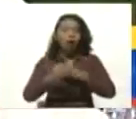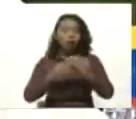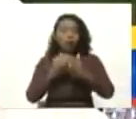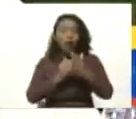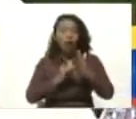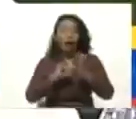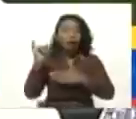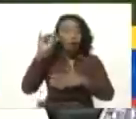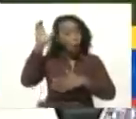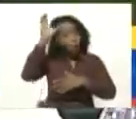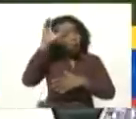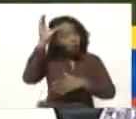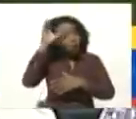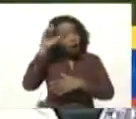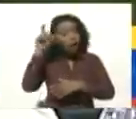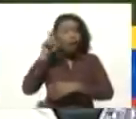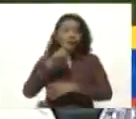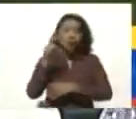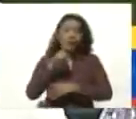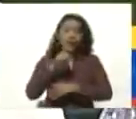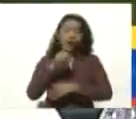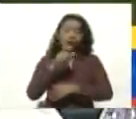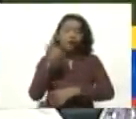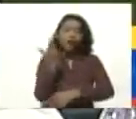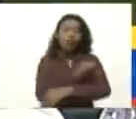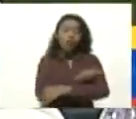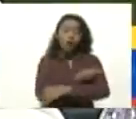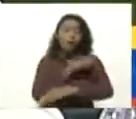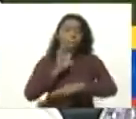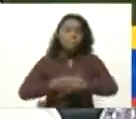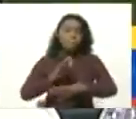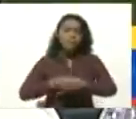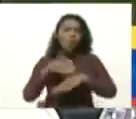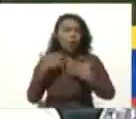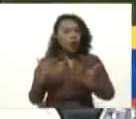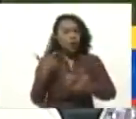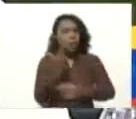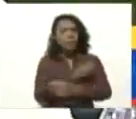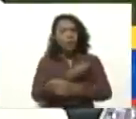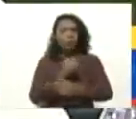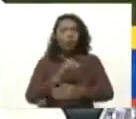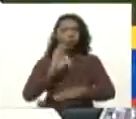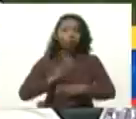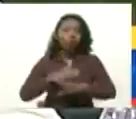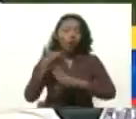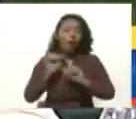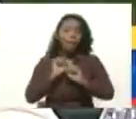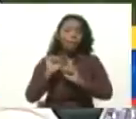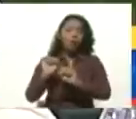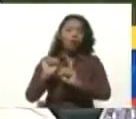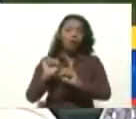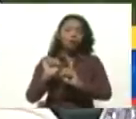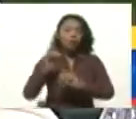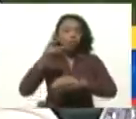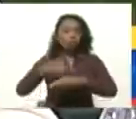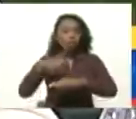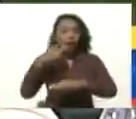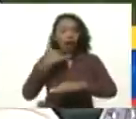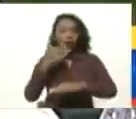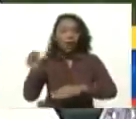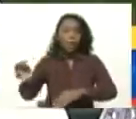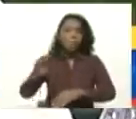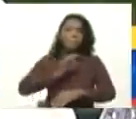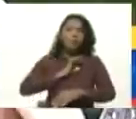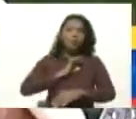altísima conciencia de la necesidad de vacunarnos. ¿Por qué vacunarnos? Porque evita agravamiento en caso de ser